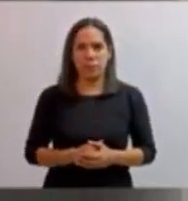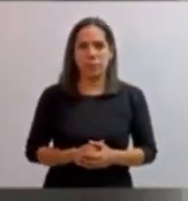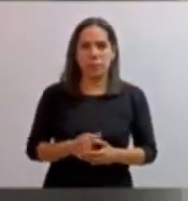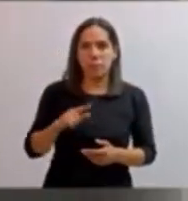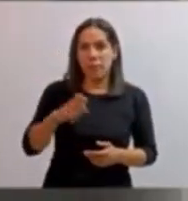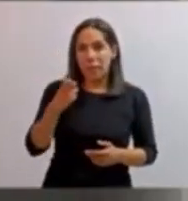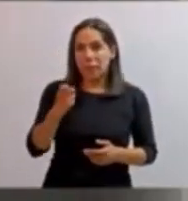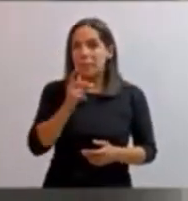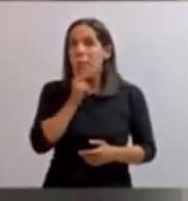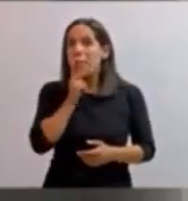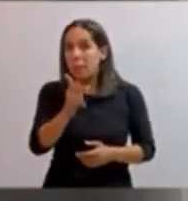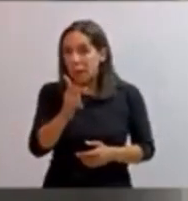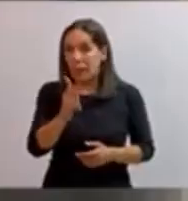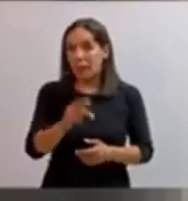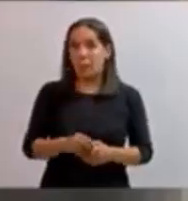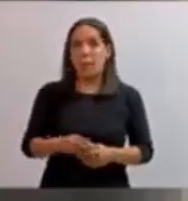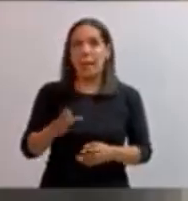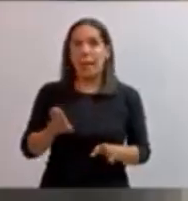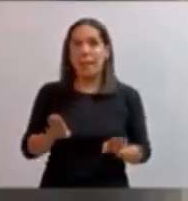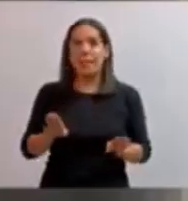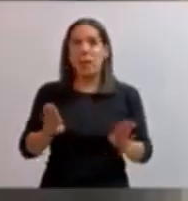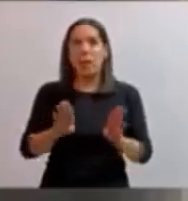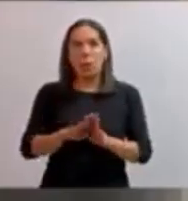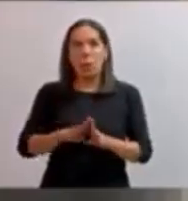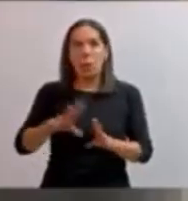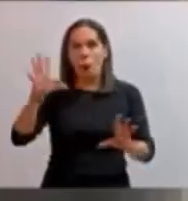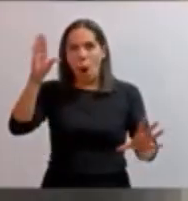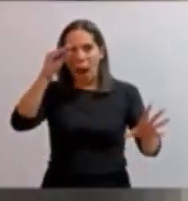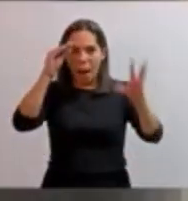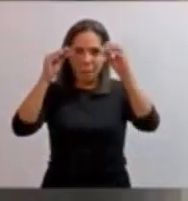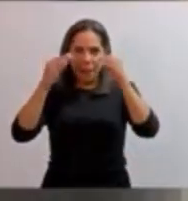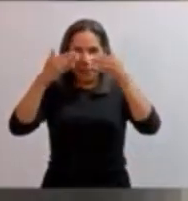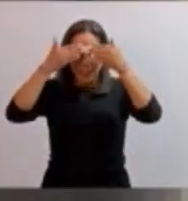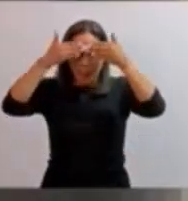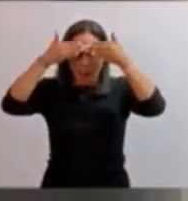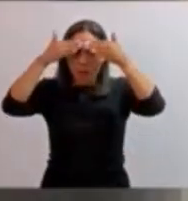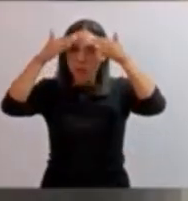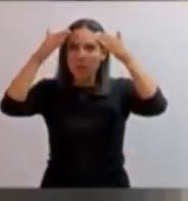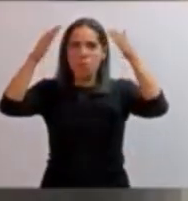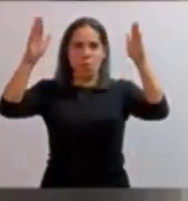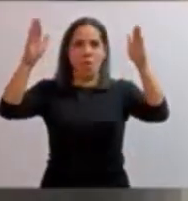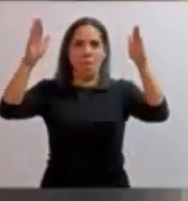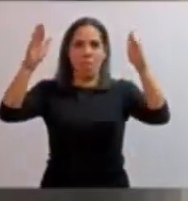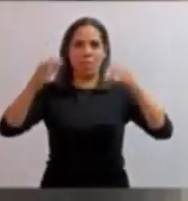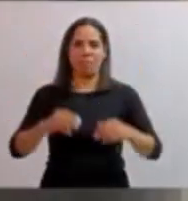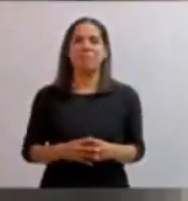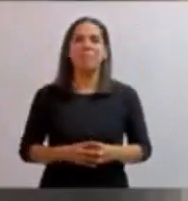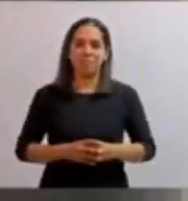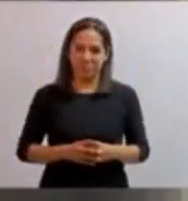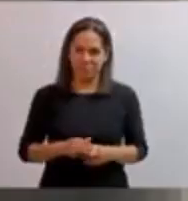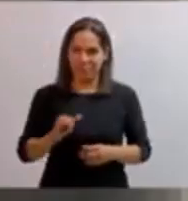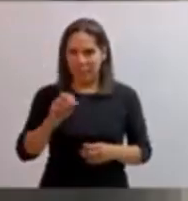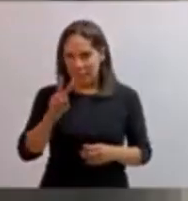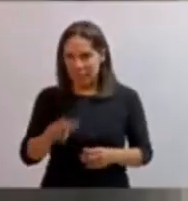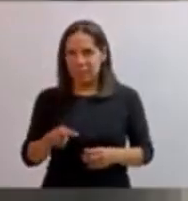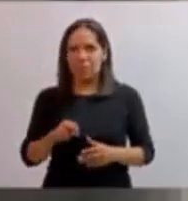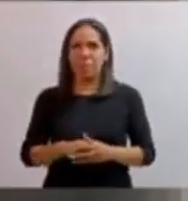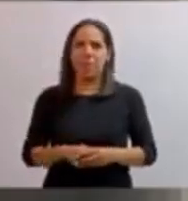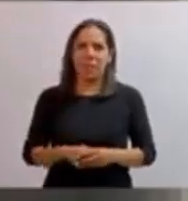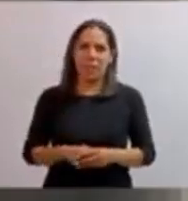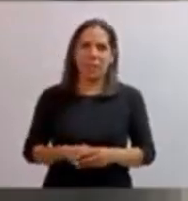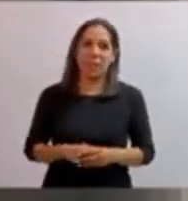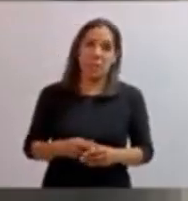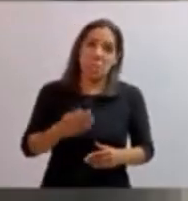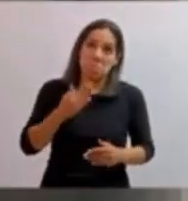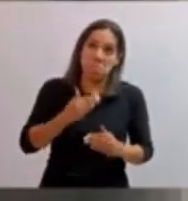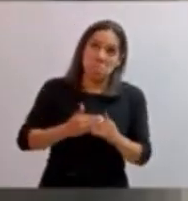desaprender implica aprender, estar abiertos a un aprendizaje donde nos va a dar un aprendizaje